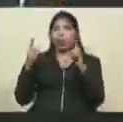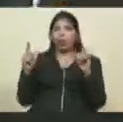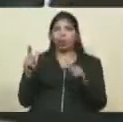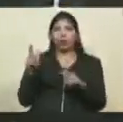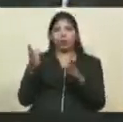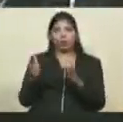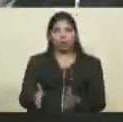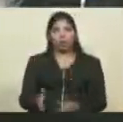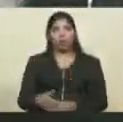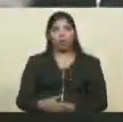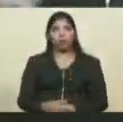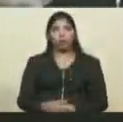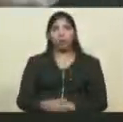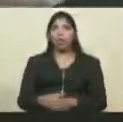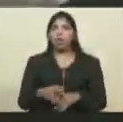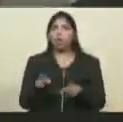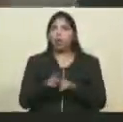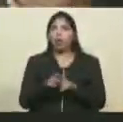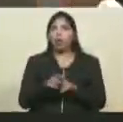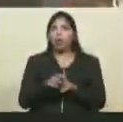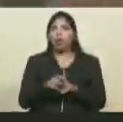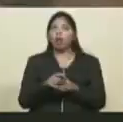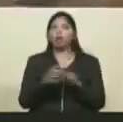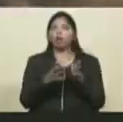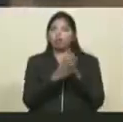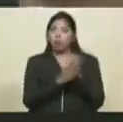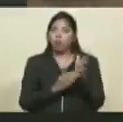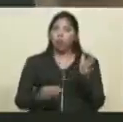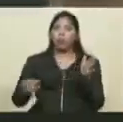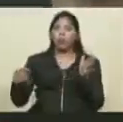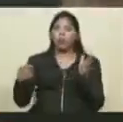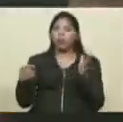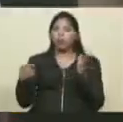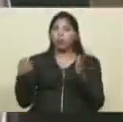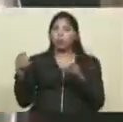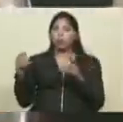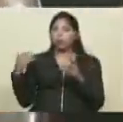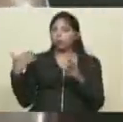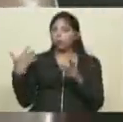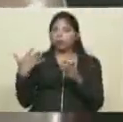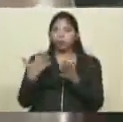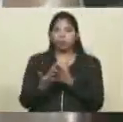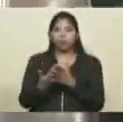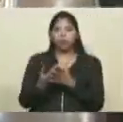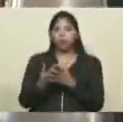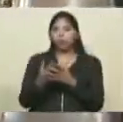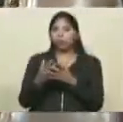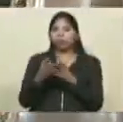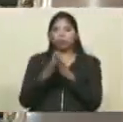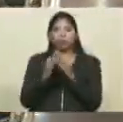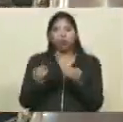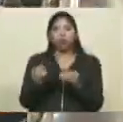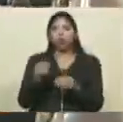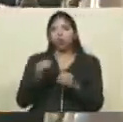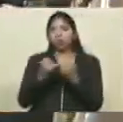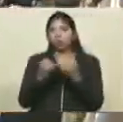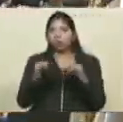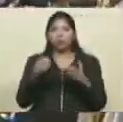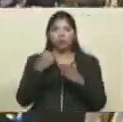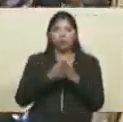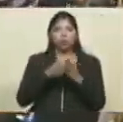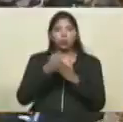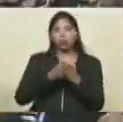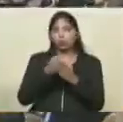Bolívar, el ejemplo de nuestro comandante eterno Hugo Chávez y de todos los mártires que han luchado por la libertad y la independencia de